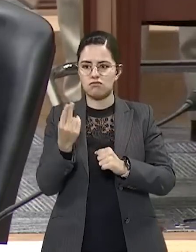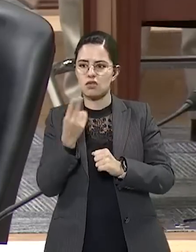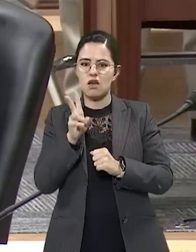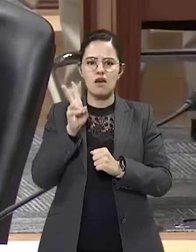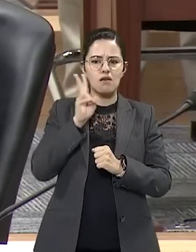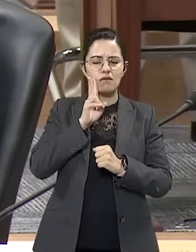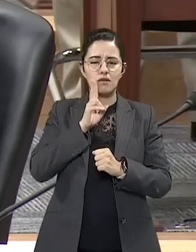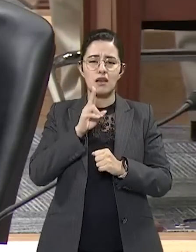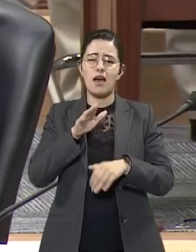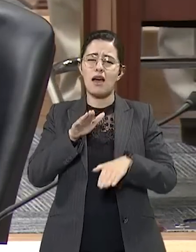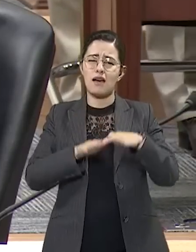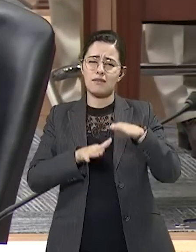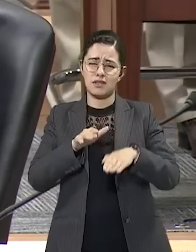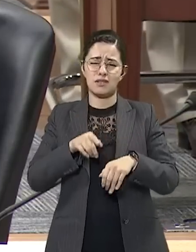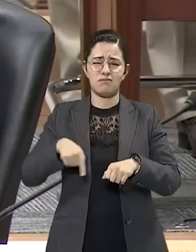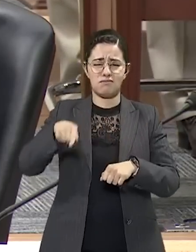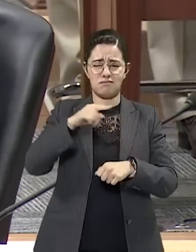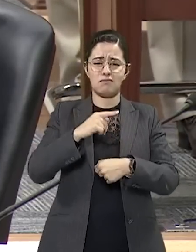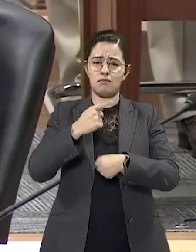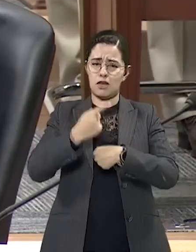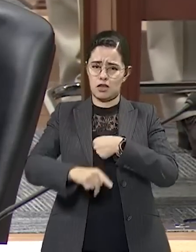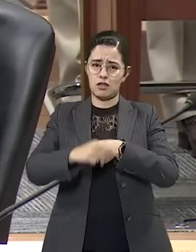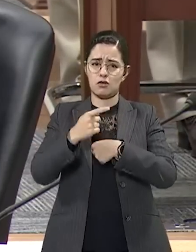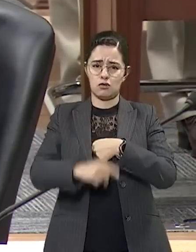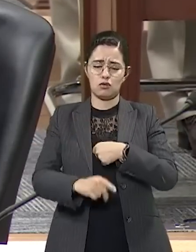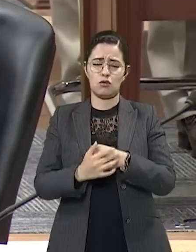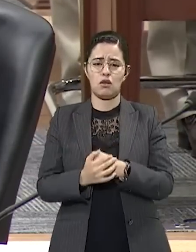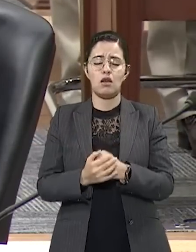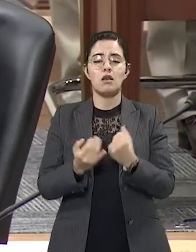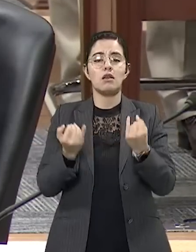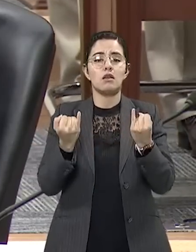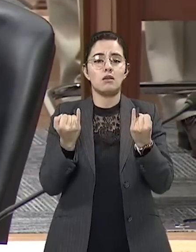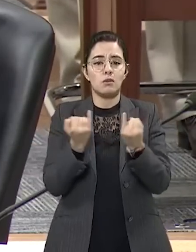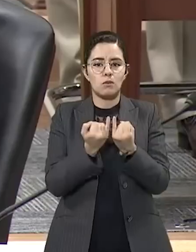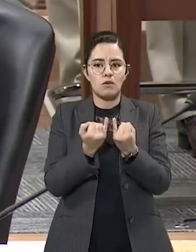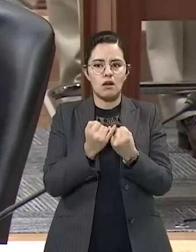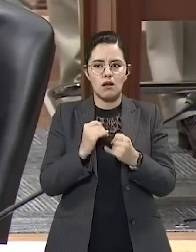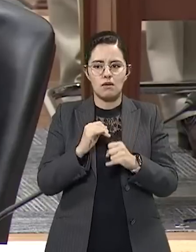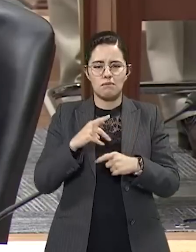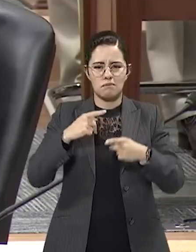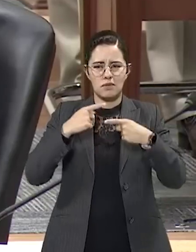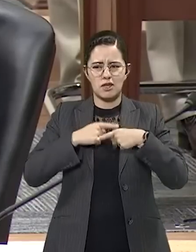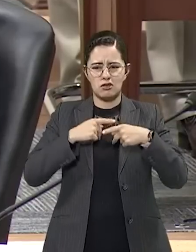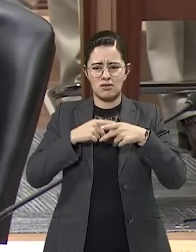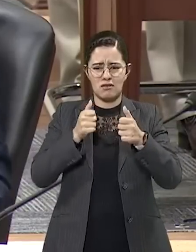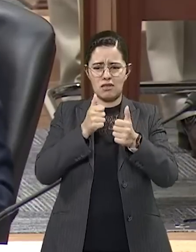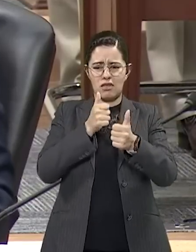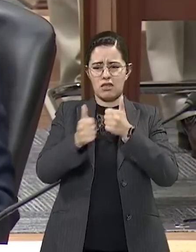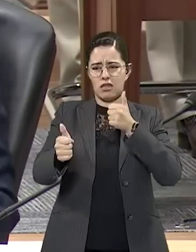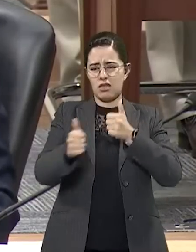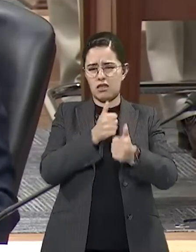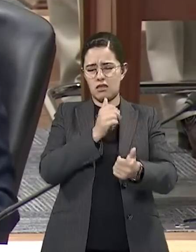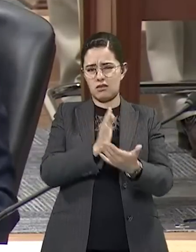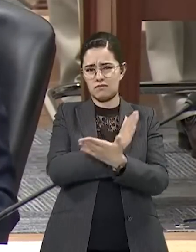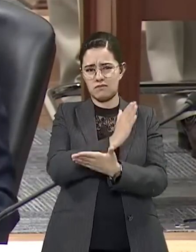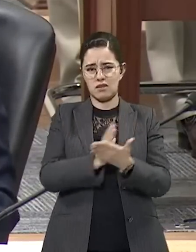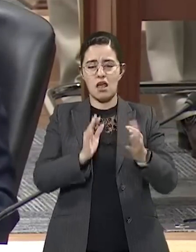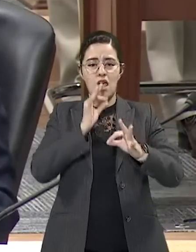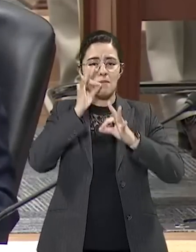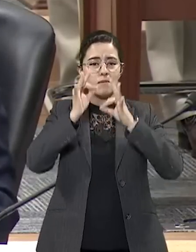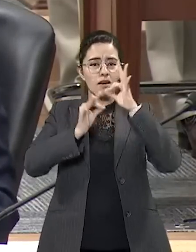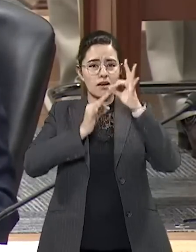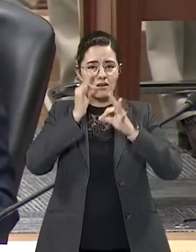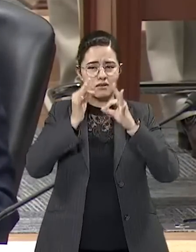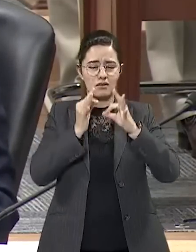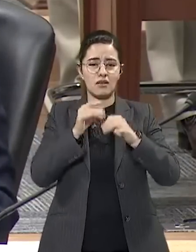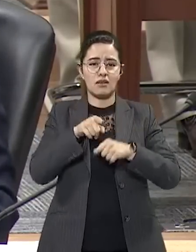lamentables de inseguridad hasta el ambiente polarizado encrispado de campañas en ocasiones